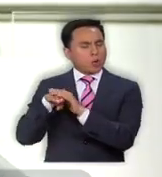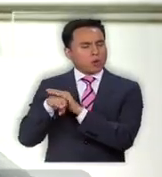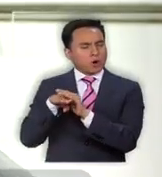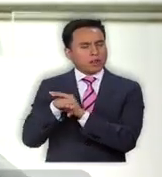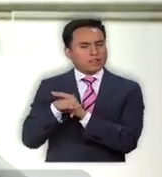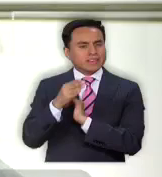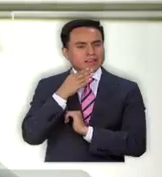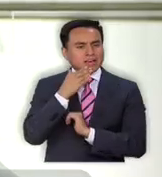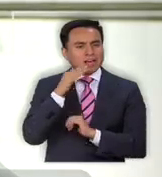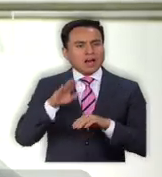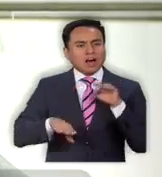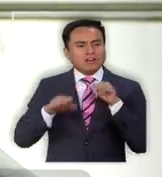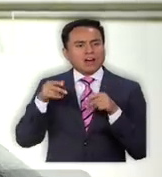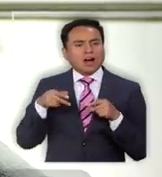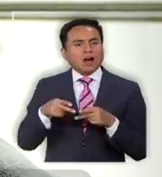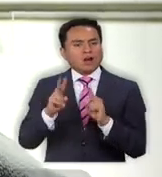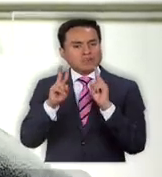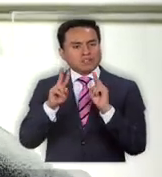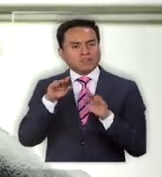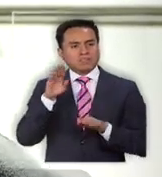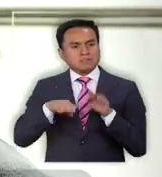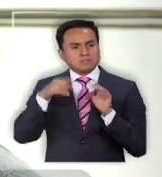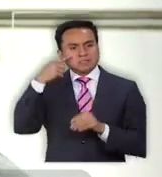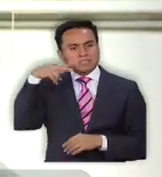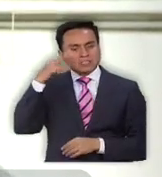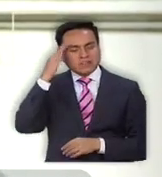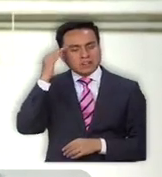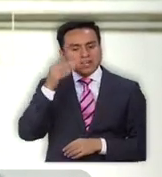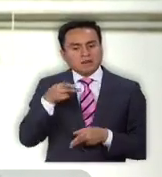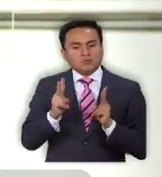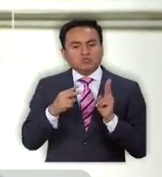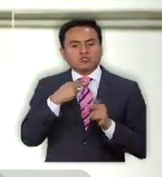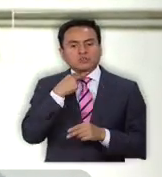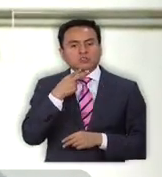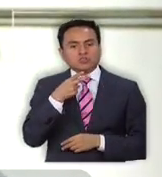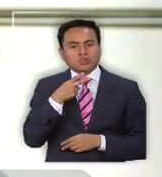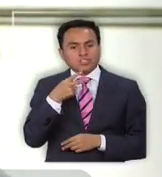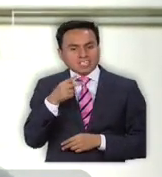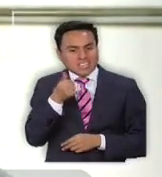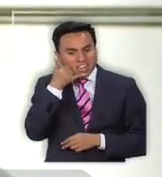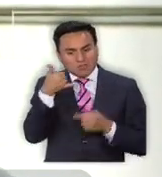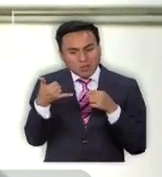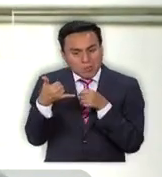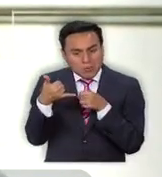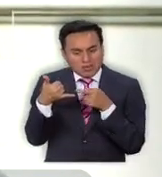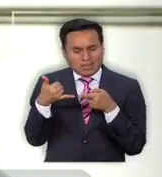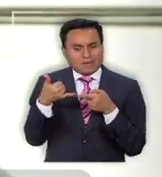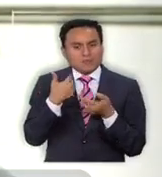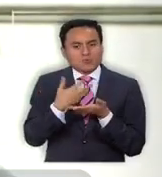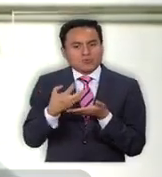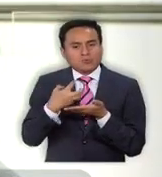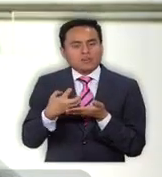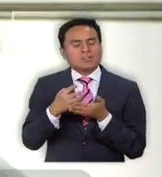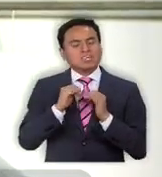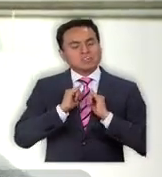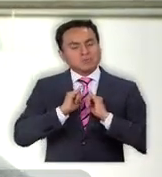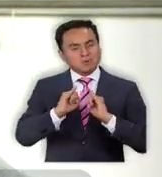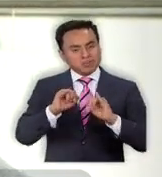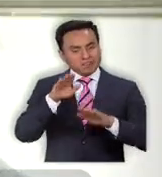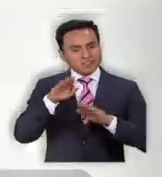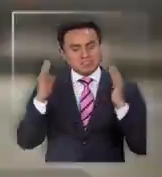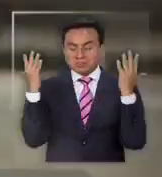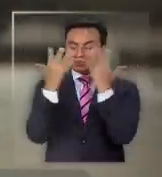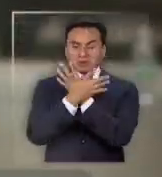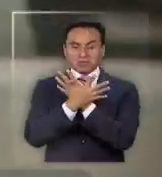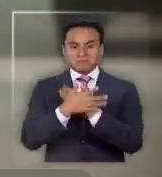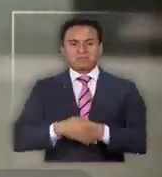e incluso a veces habilitan sin saber el micrófono de su teléfono para que a veces capturen información sin darse